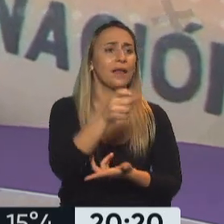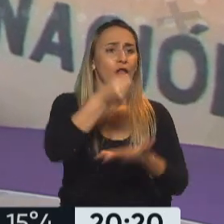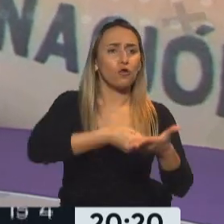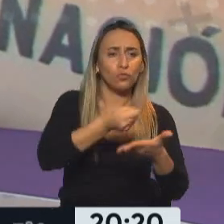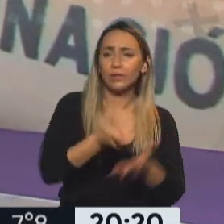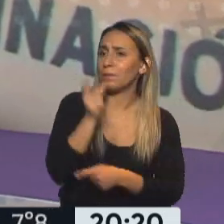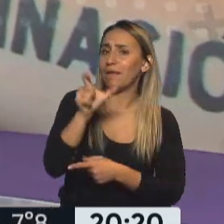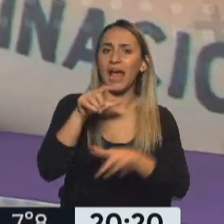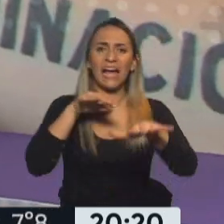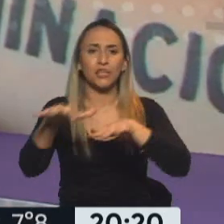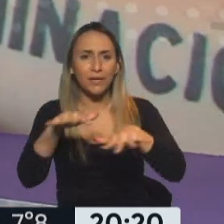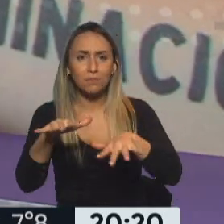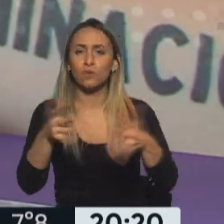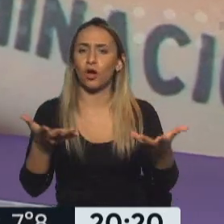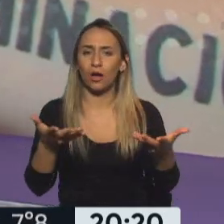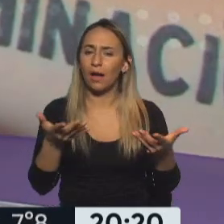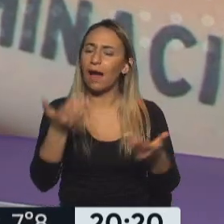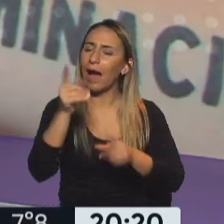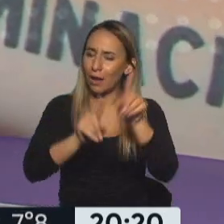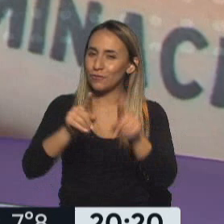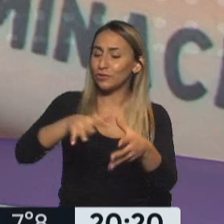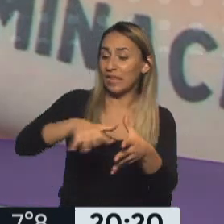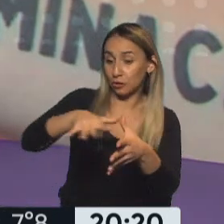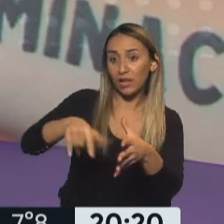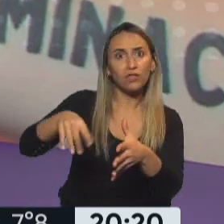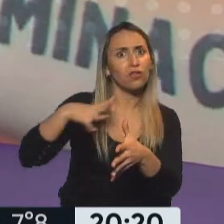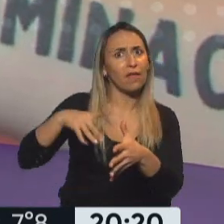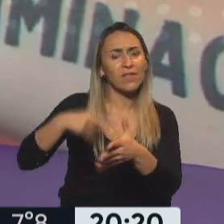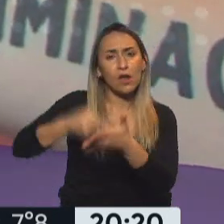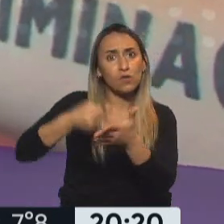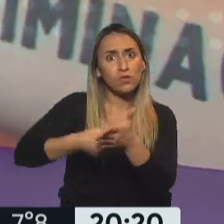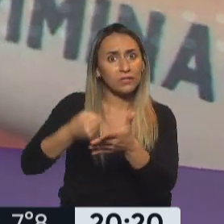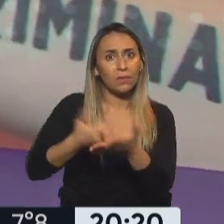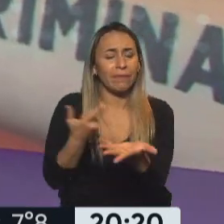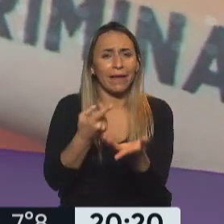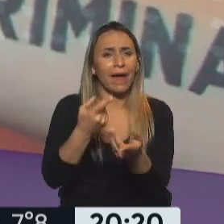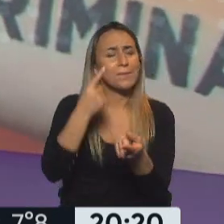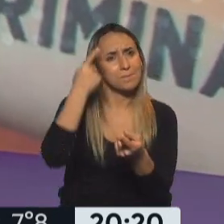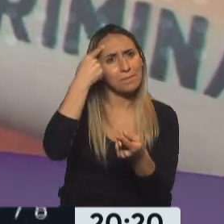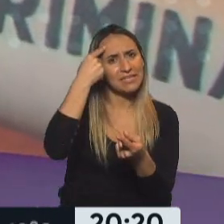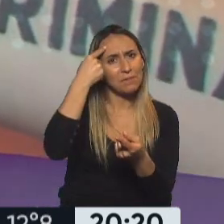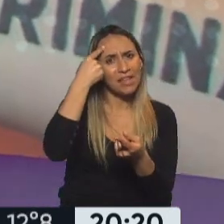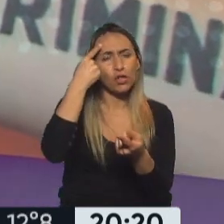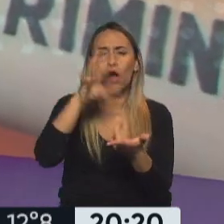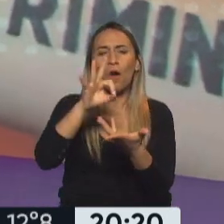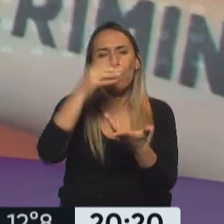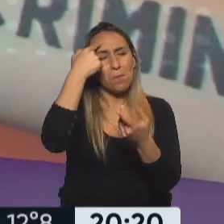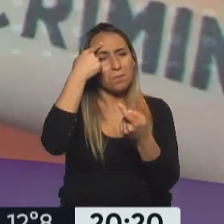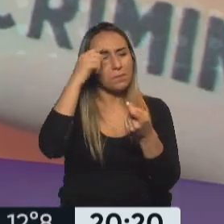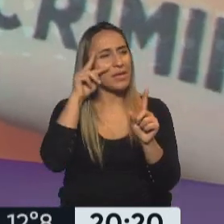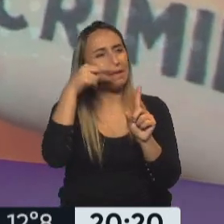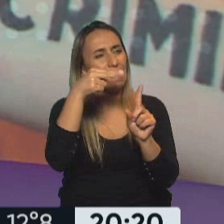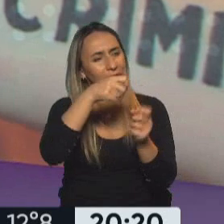reflejar cómo hay sectores de la sociedad que luchan todavía para derrumbar estereotipos, prototipos de cuerpos,